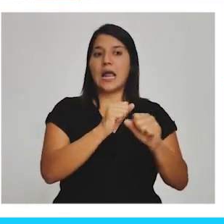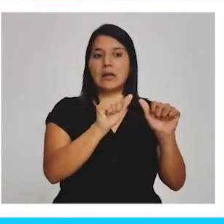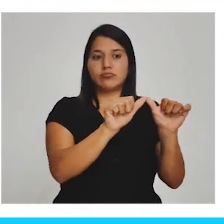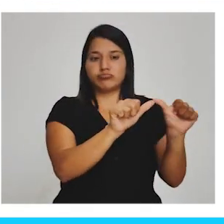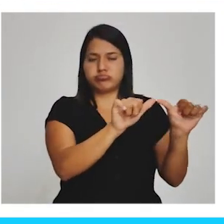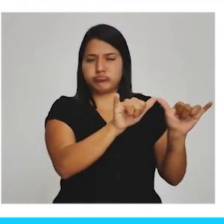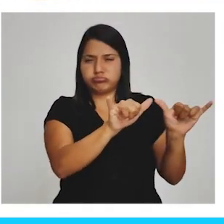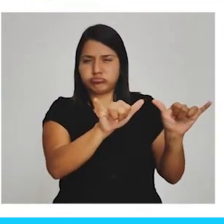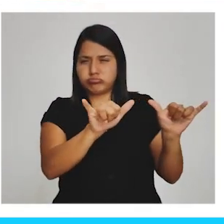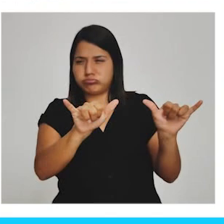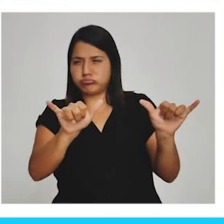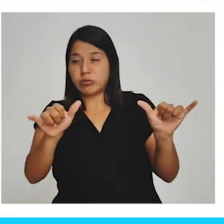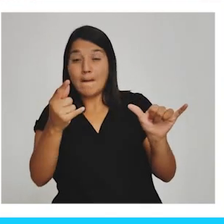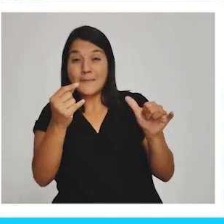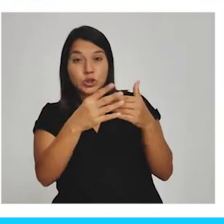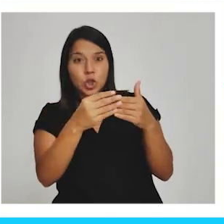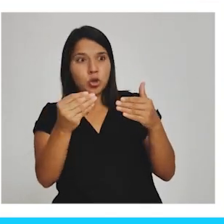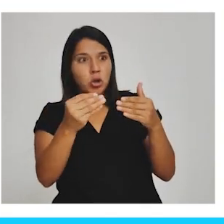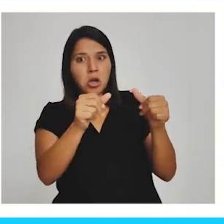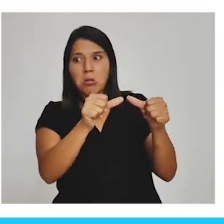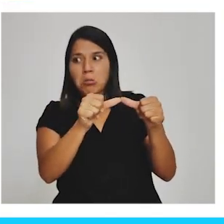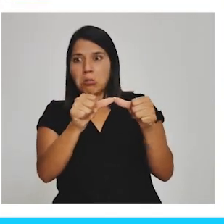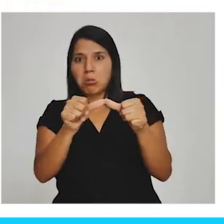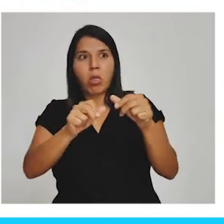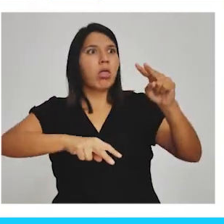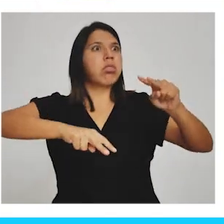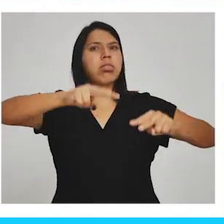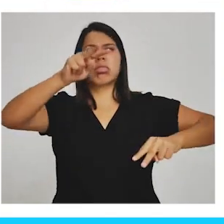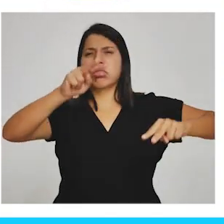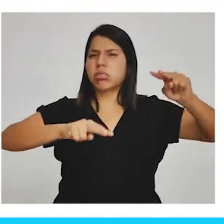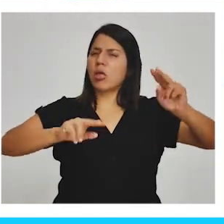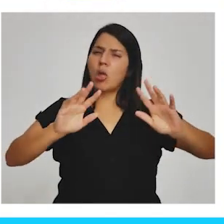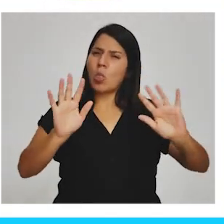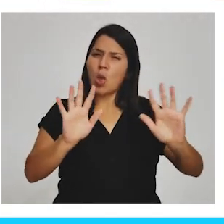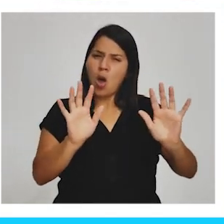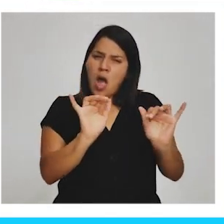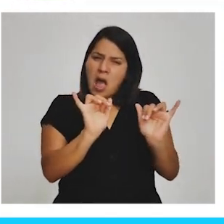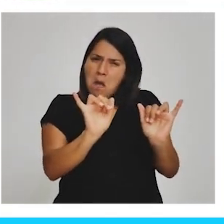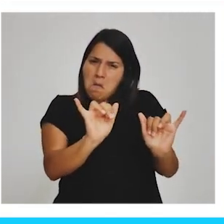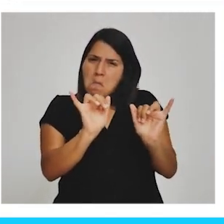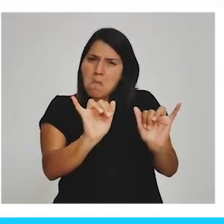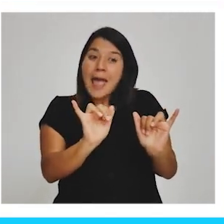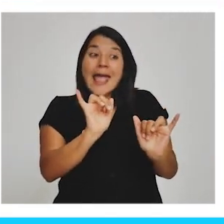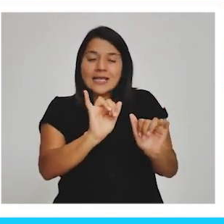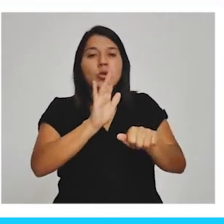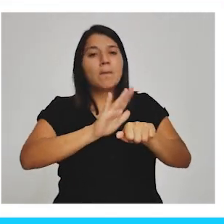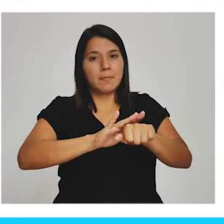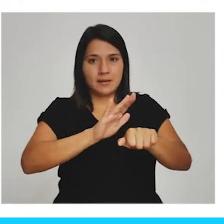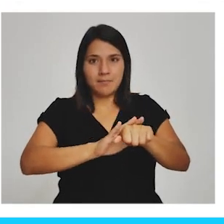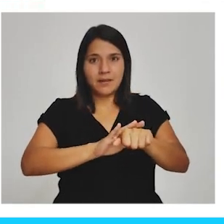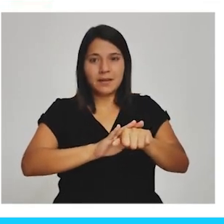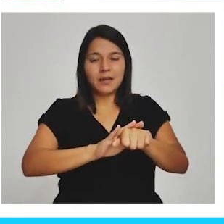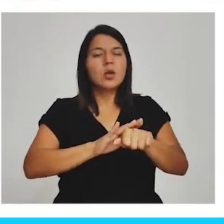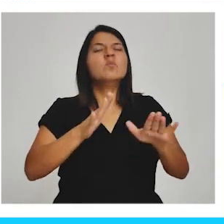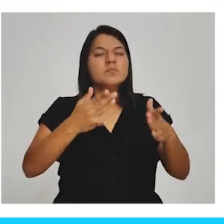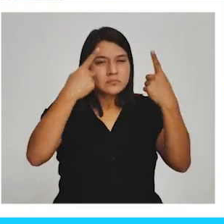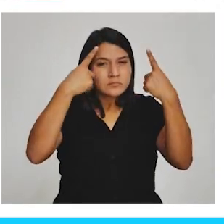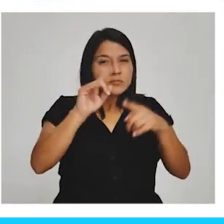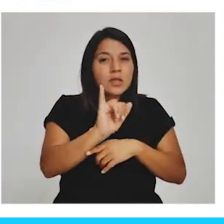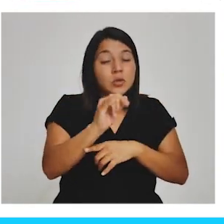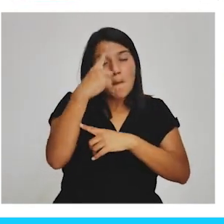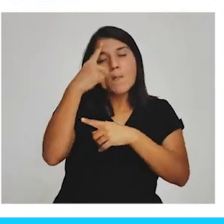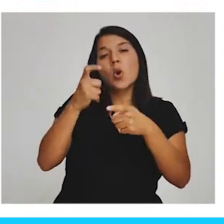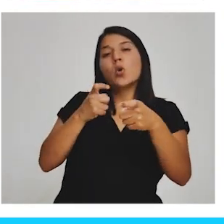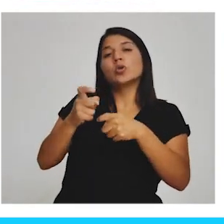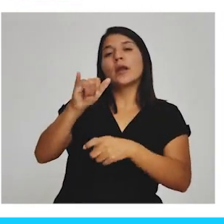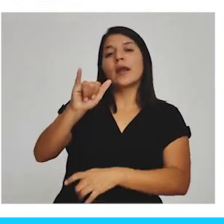¿verdad? Que es parte del origen del control de la inflación, o sea, es parte de los factores por los cuales ha habido